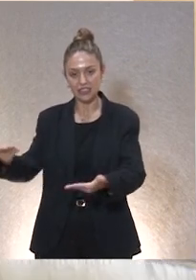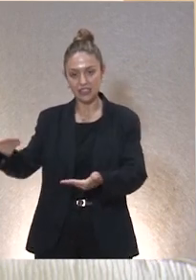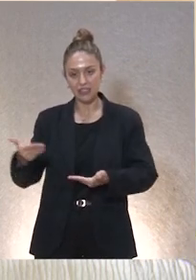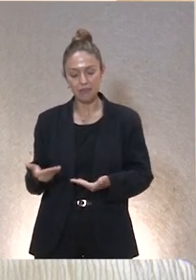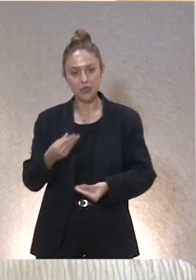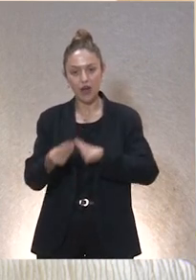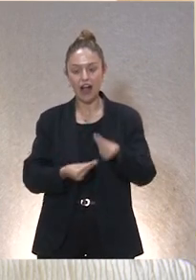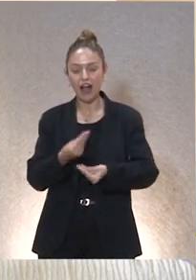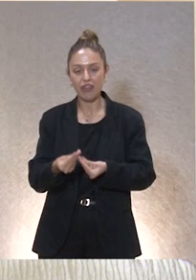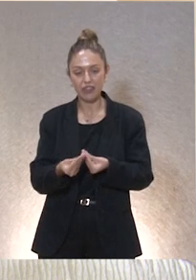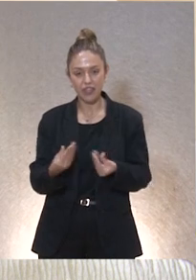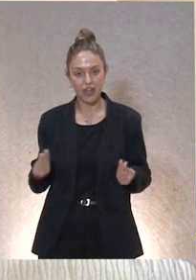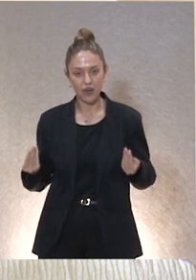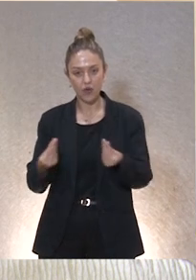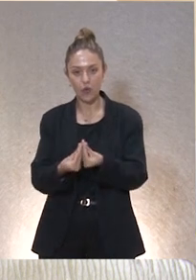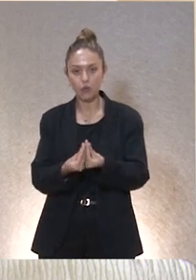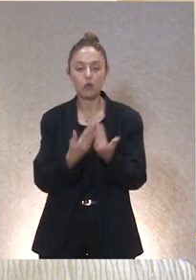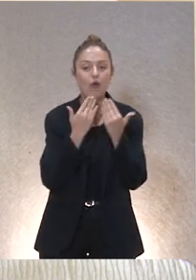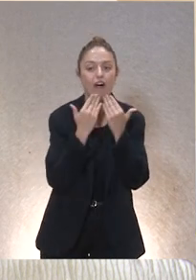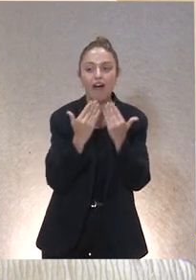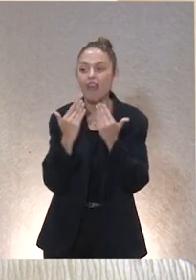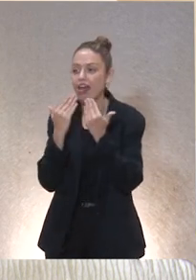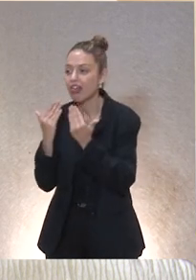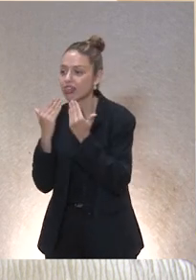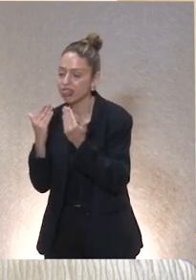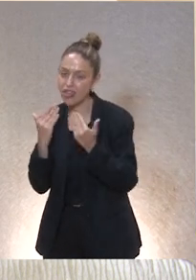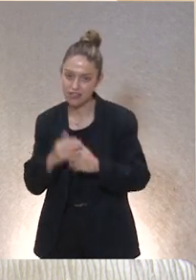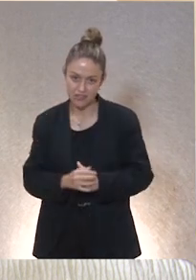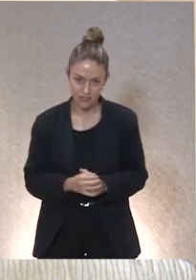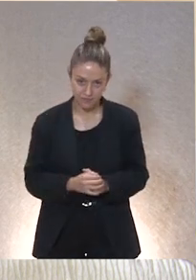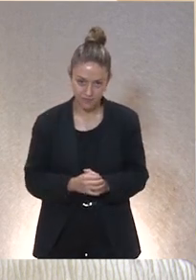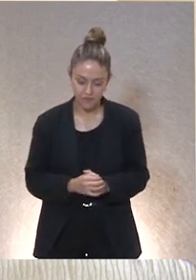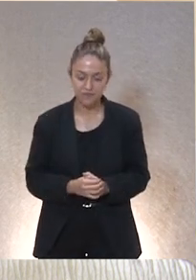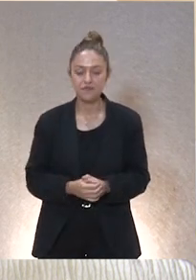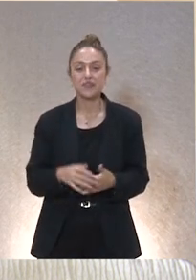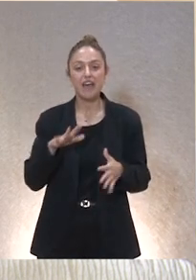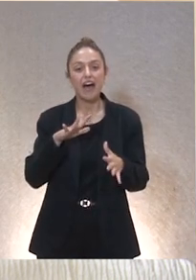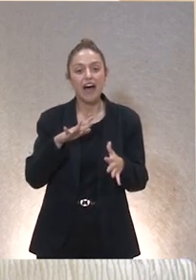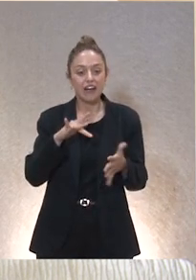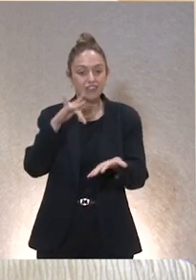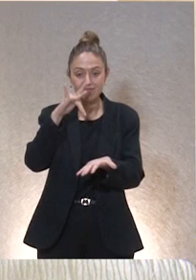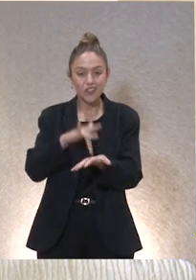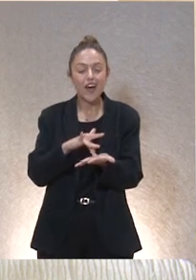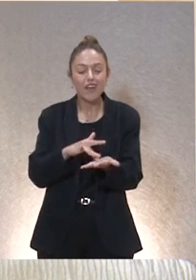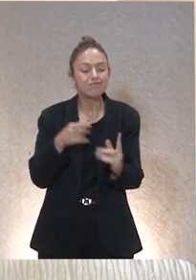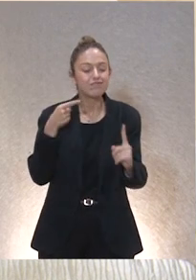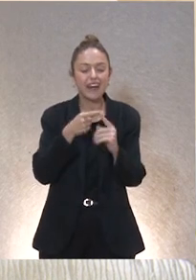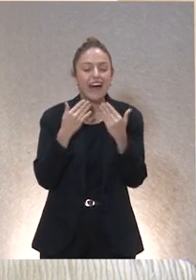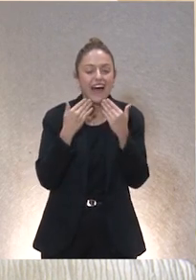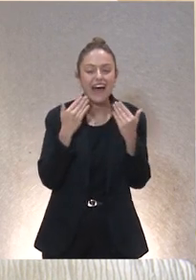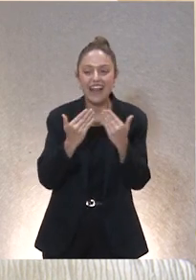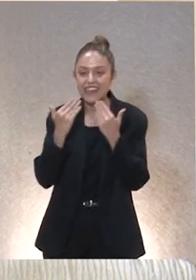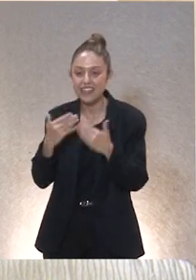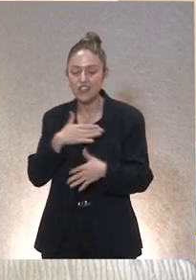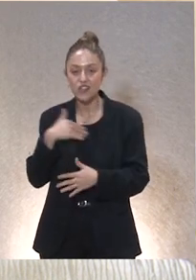hagamos juntos y es a dar gracias a ser agradecidos no Este es un momento para el agradecimiento y yo quiero